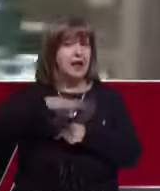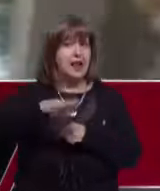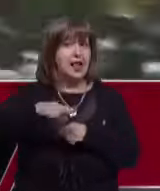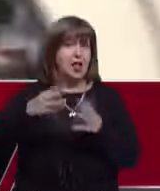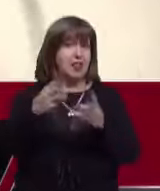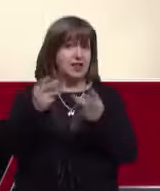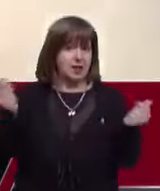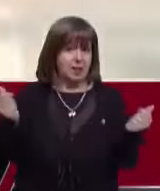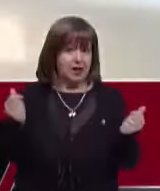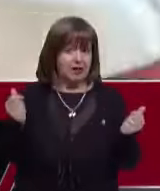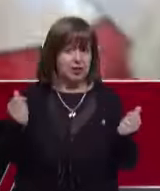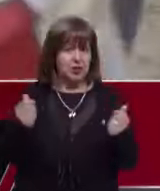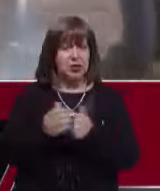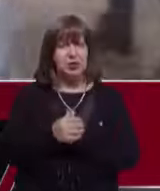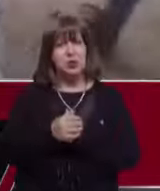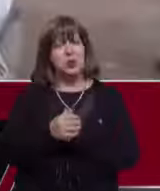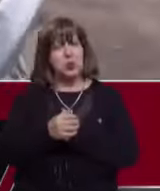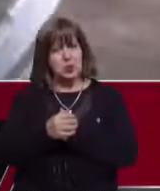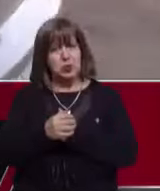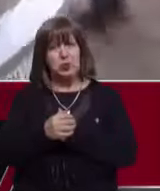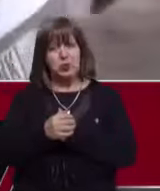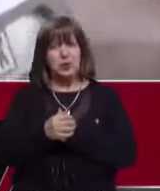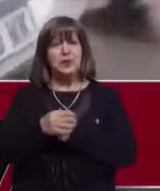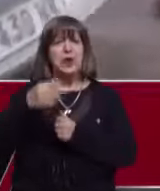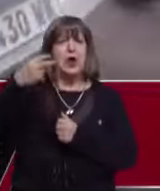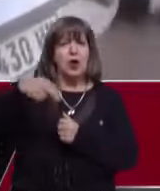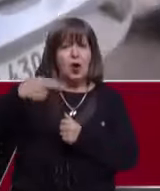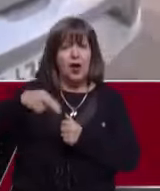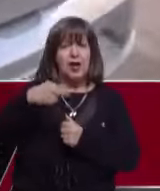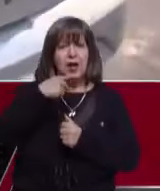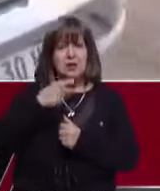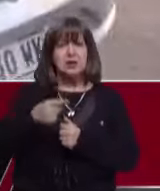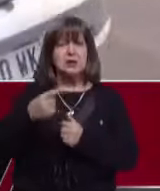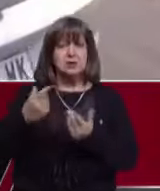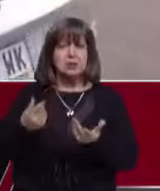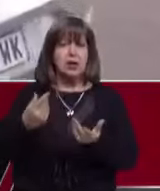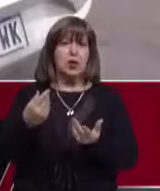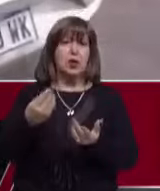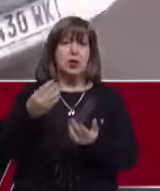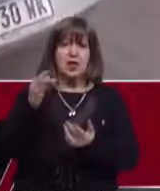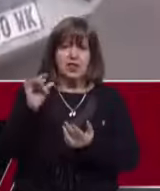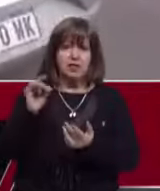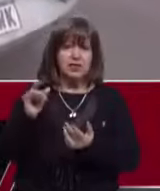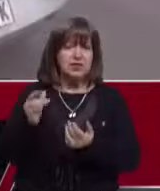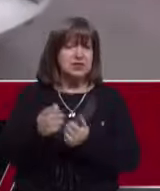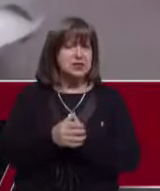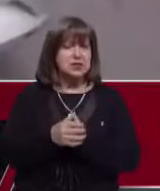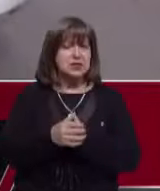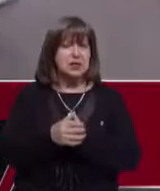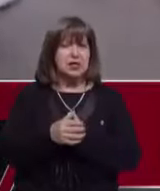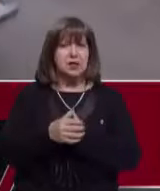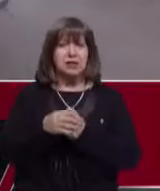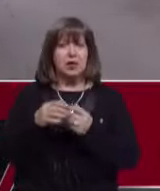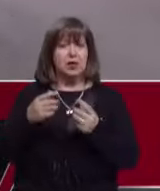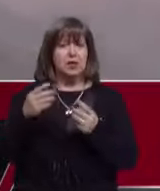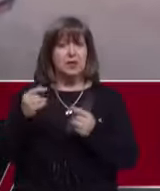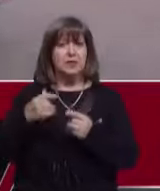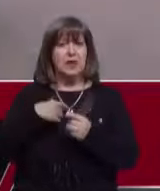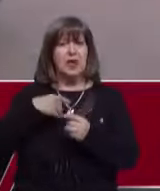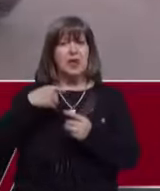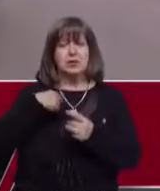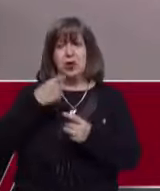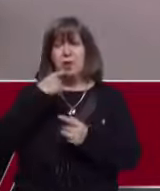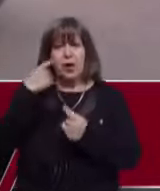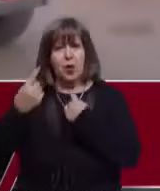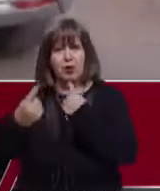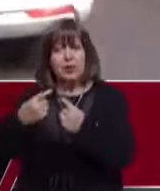desentrañar lo creí lo creí hasta que tuve cara a cara con la ministra y me dijo que no tenía datos de Lan me explicó